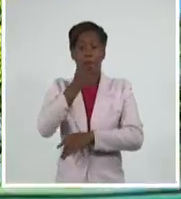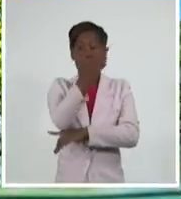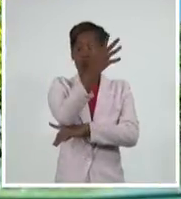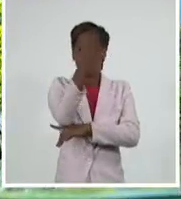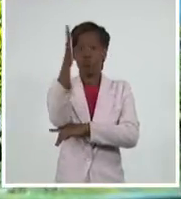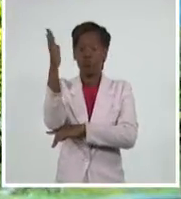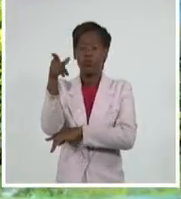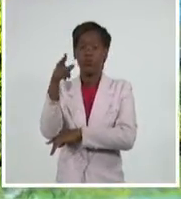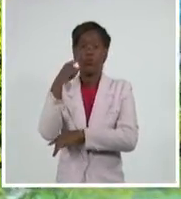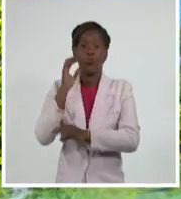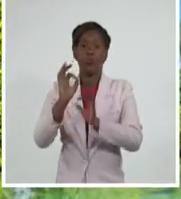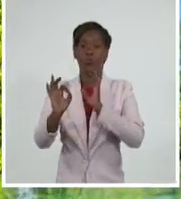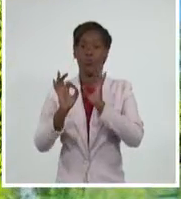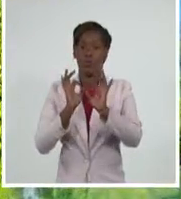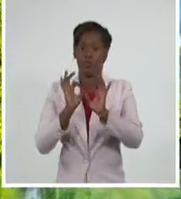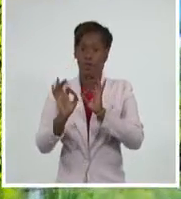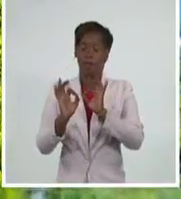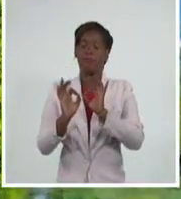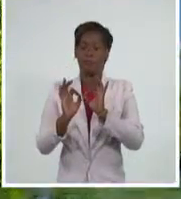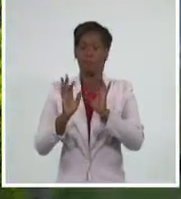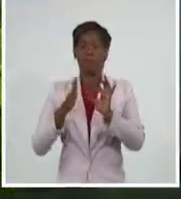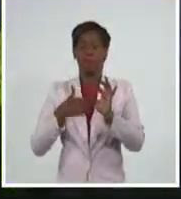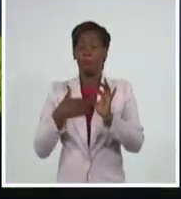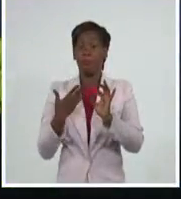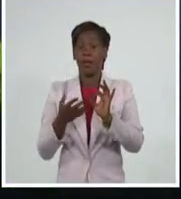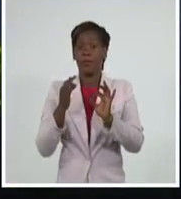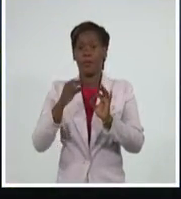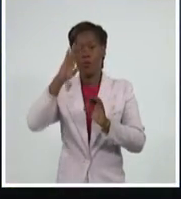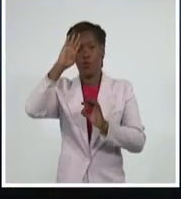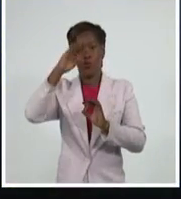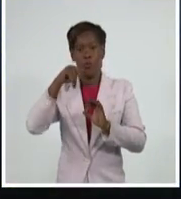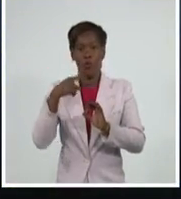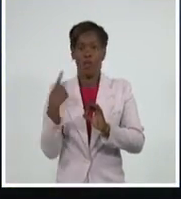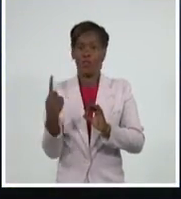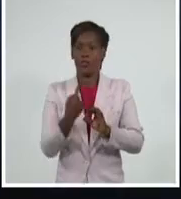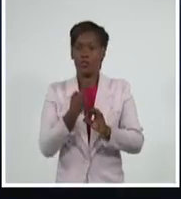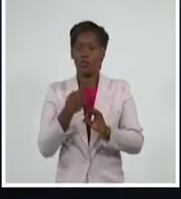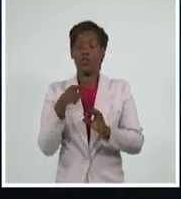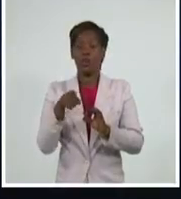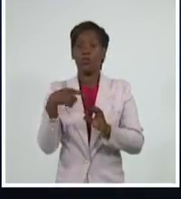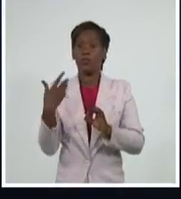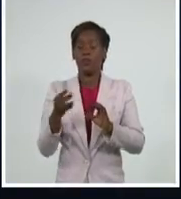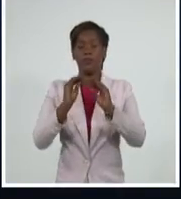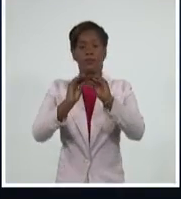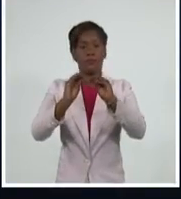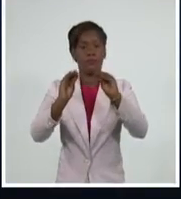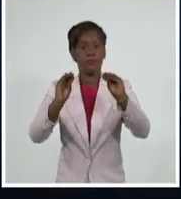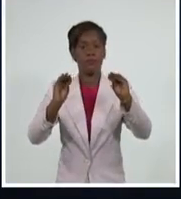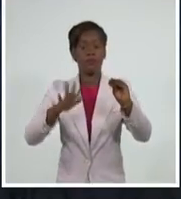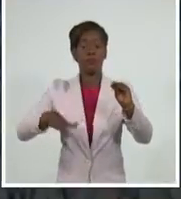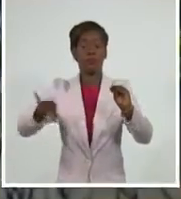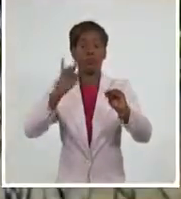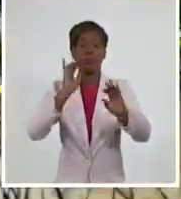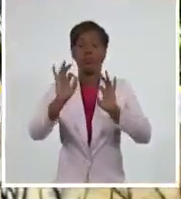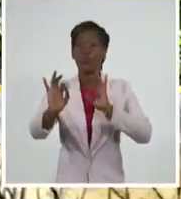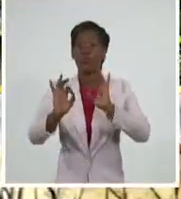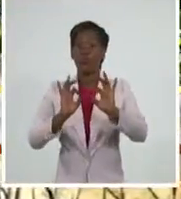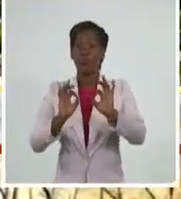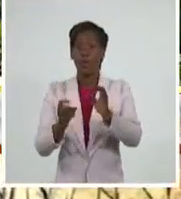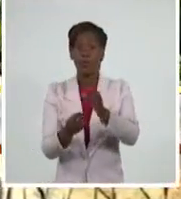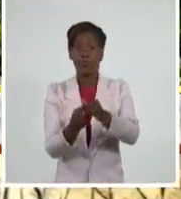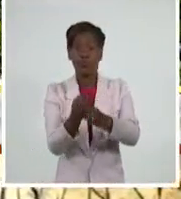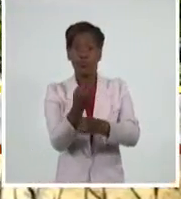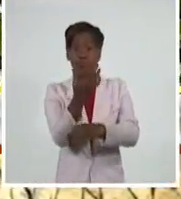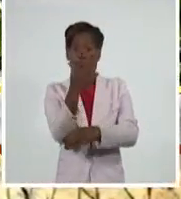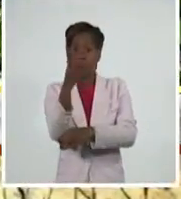publica el Programa de Naciones Unidas para el Medio Ambiente en su sitio digital, llama a la protección de estos bosques y señala que no solo